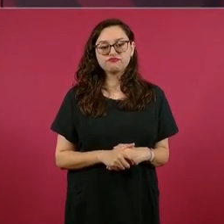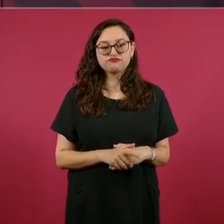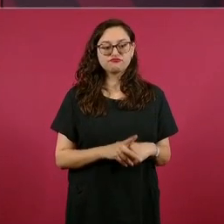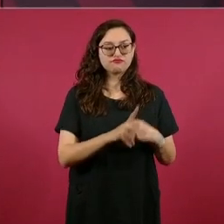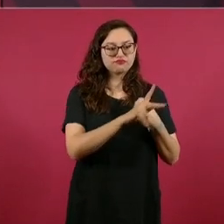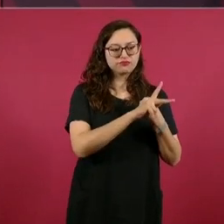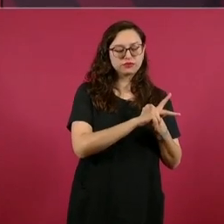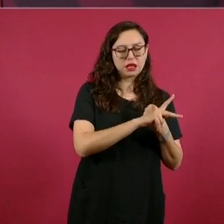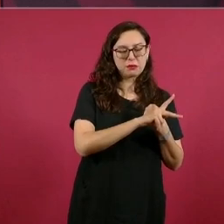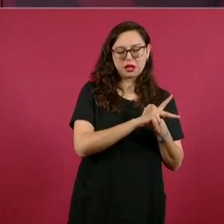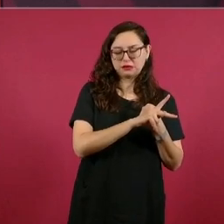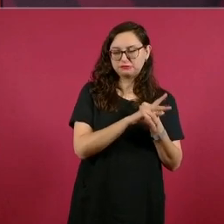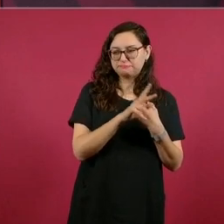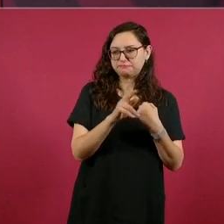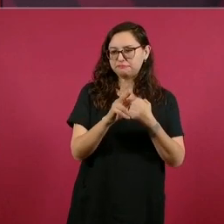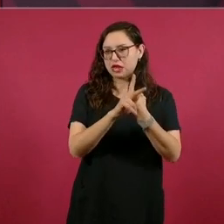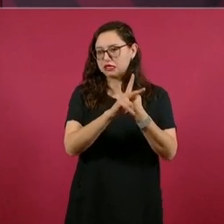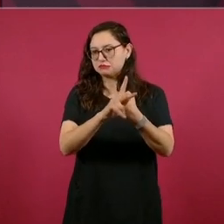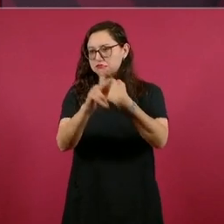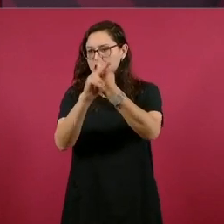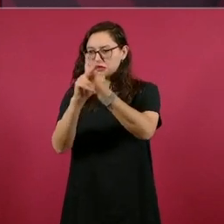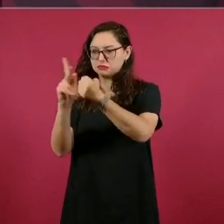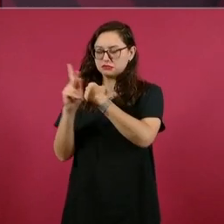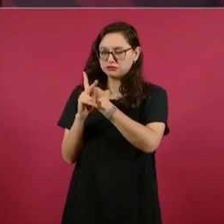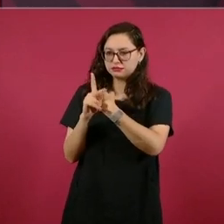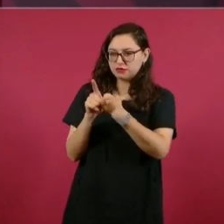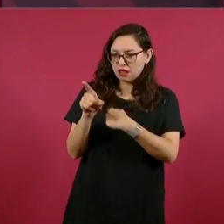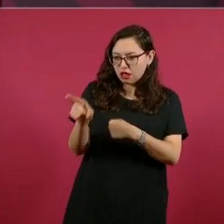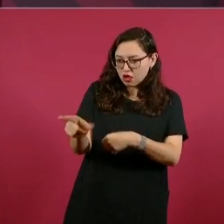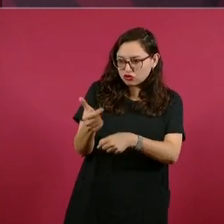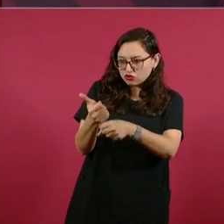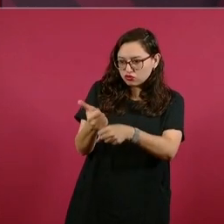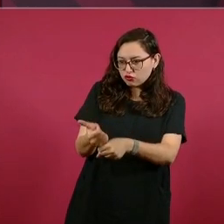el infortunio de otros pueblos,